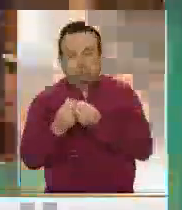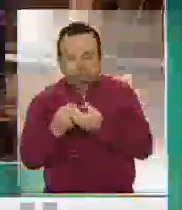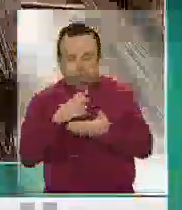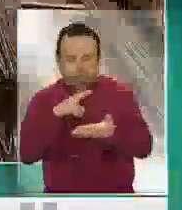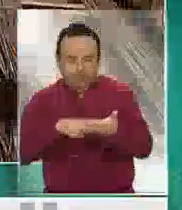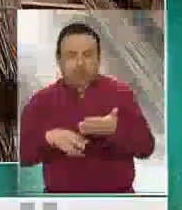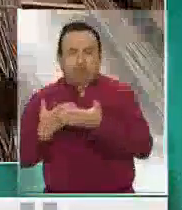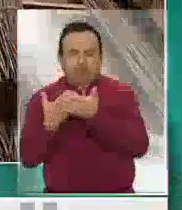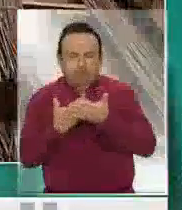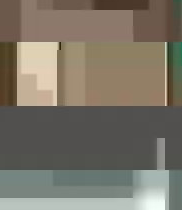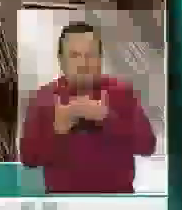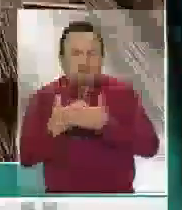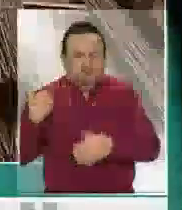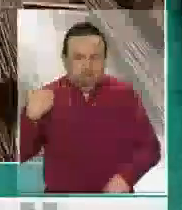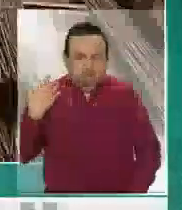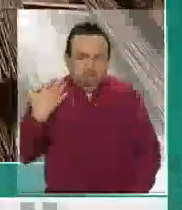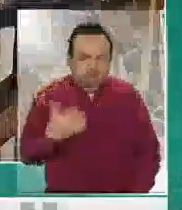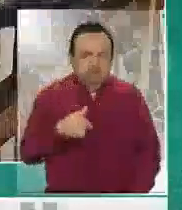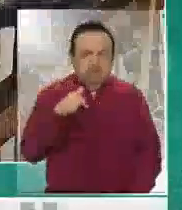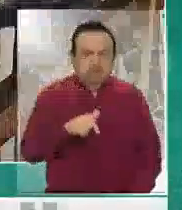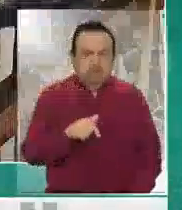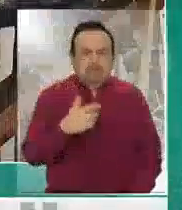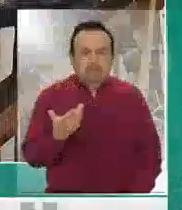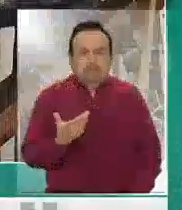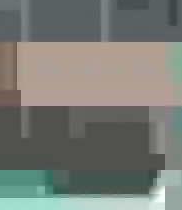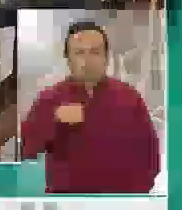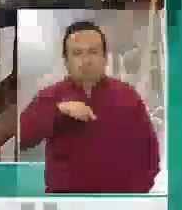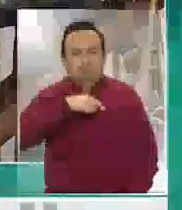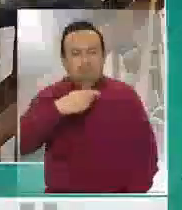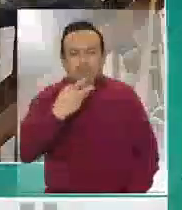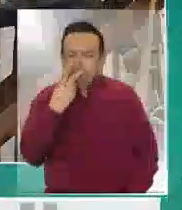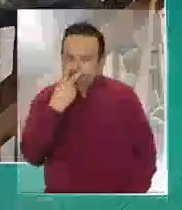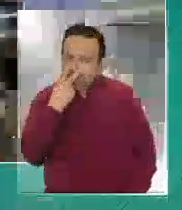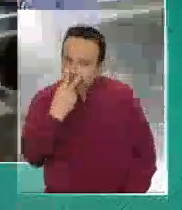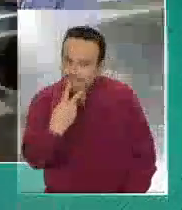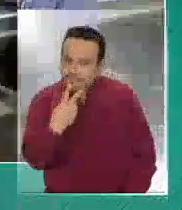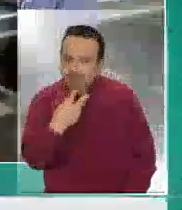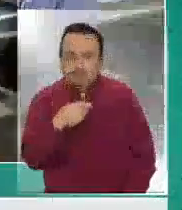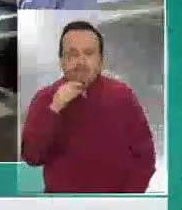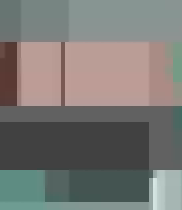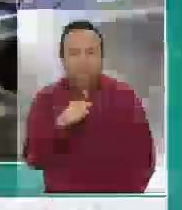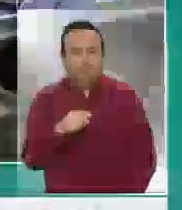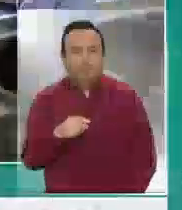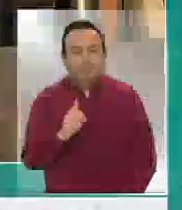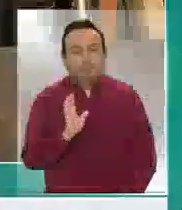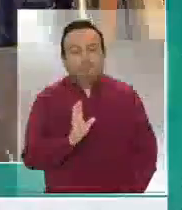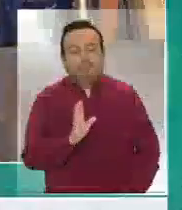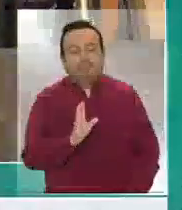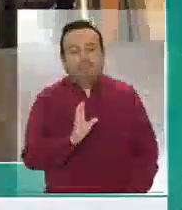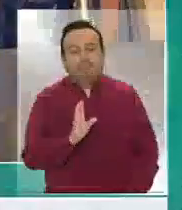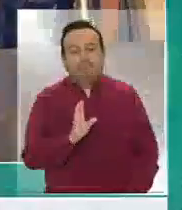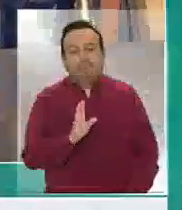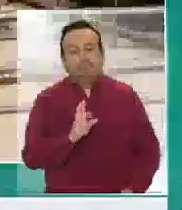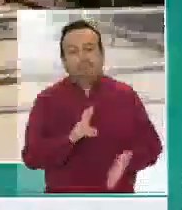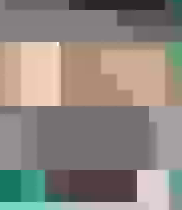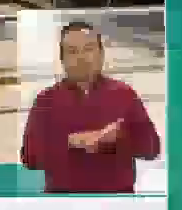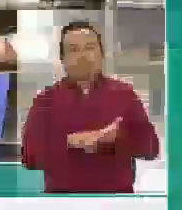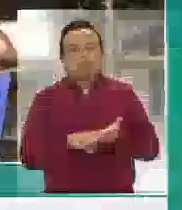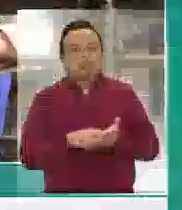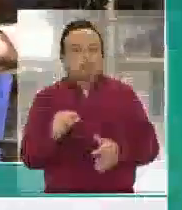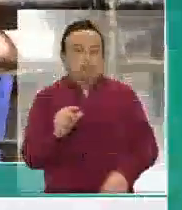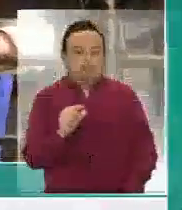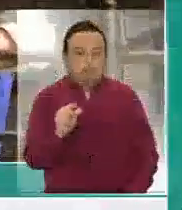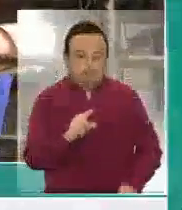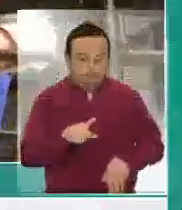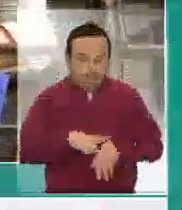tiempo, en lo que nosotros observamos, y además es razonable, mientras más